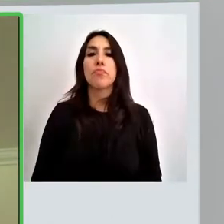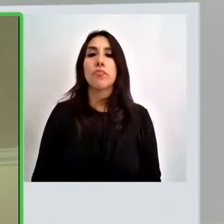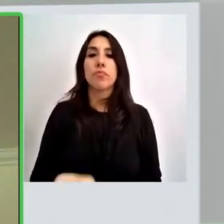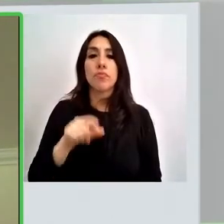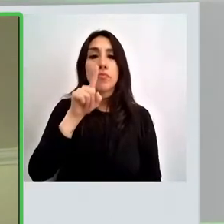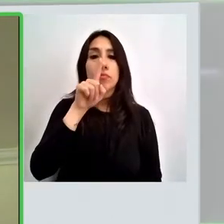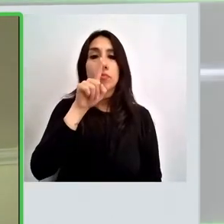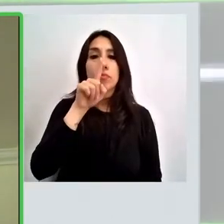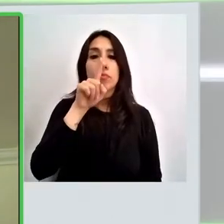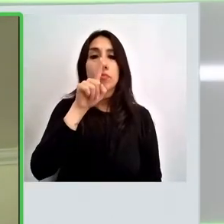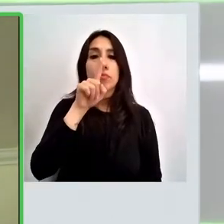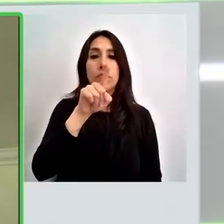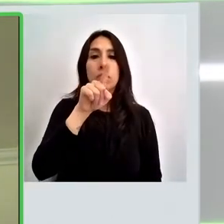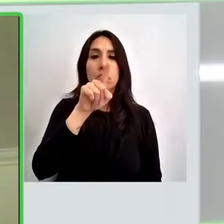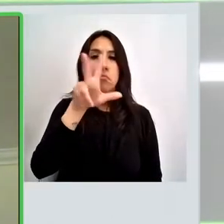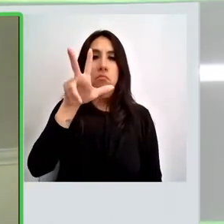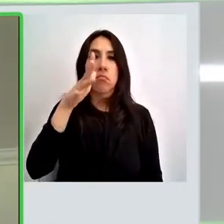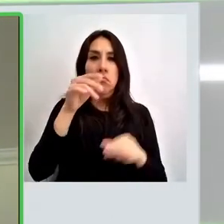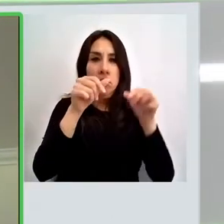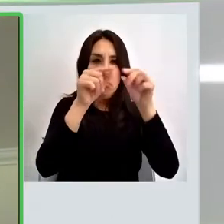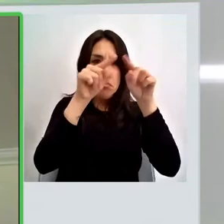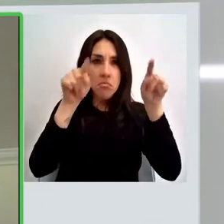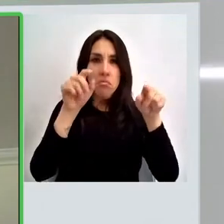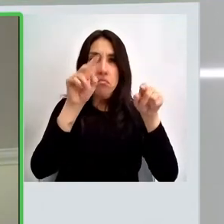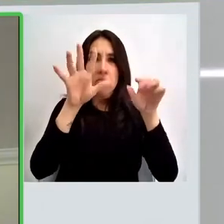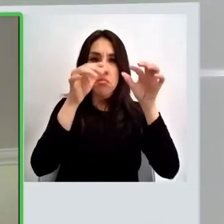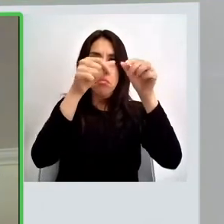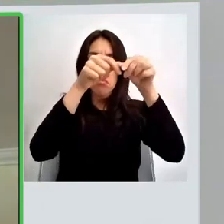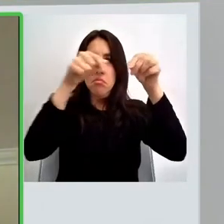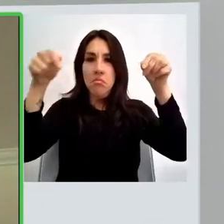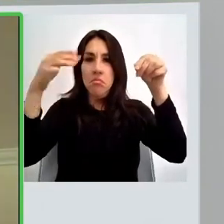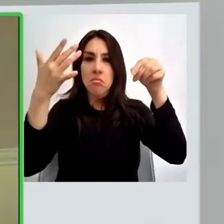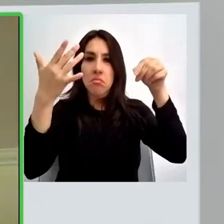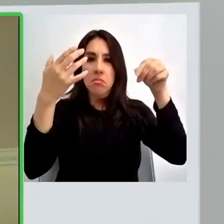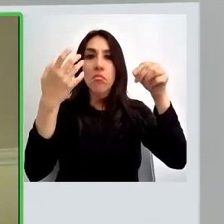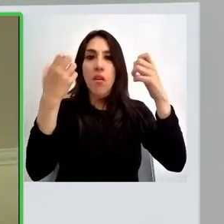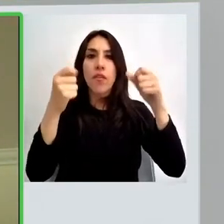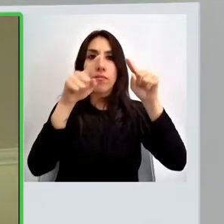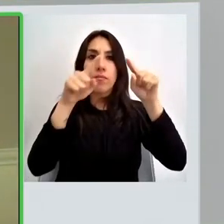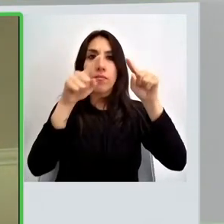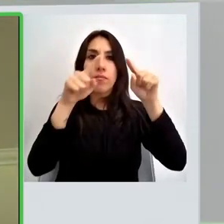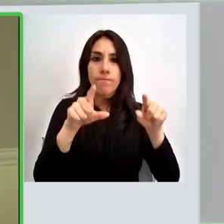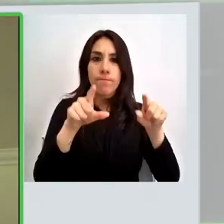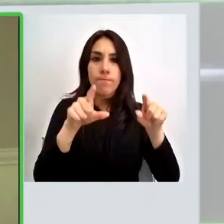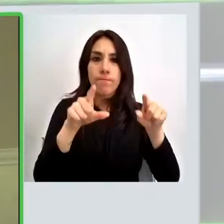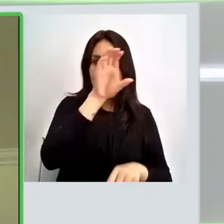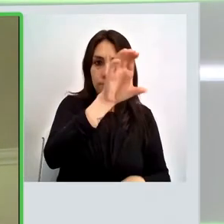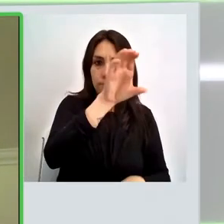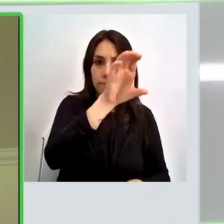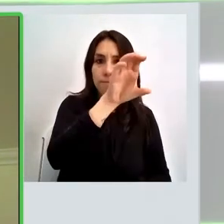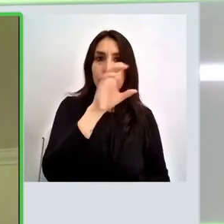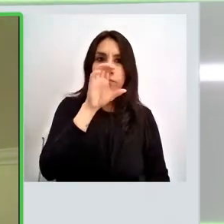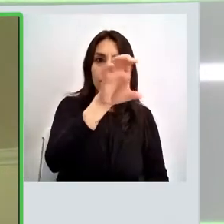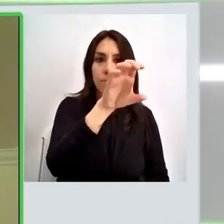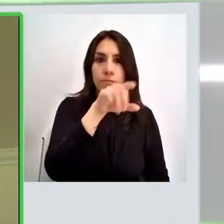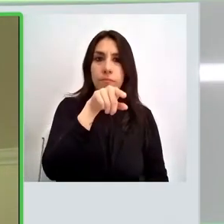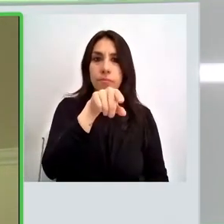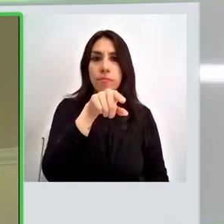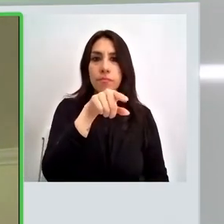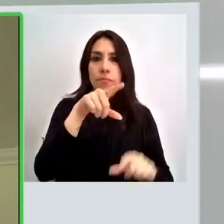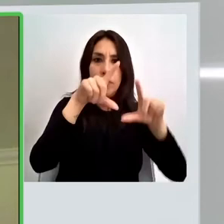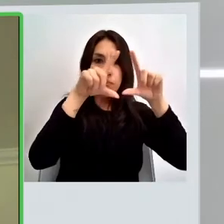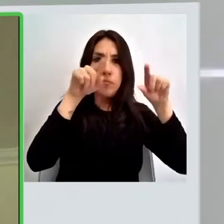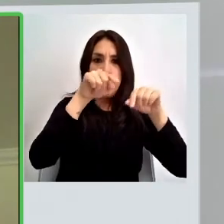incluido un chip de decodificador para decodificar el close caption in que es la